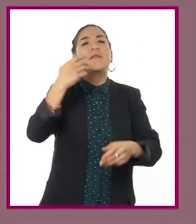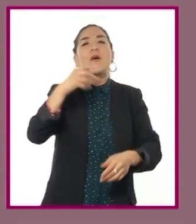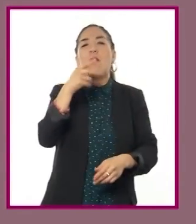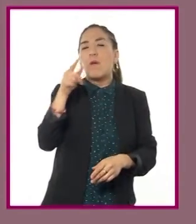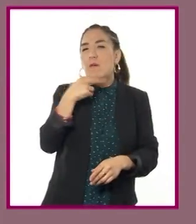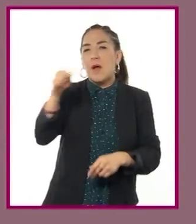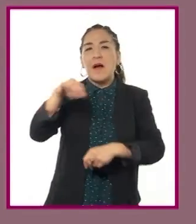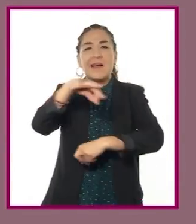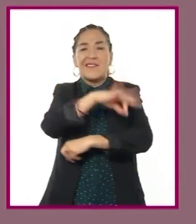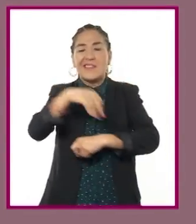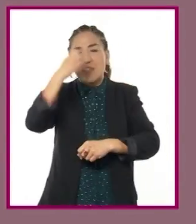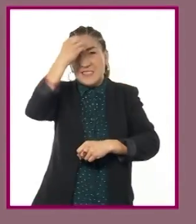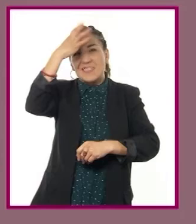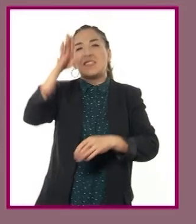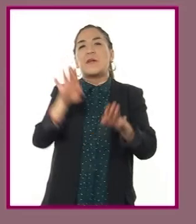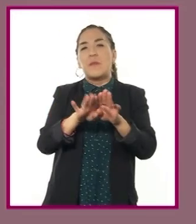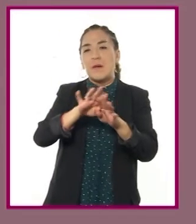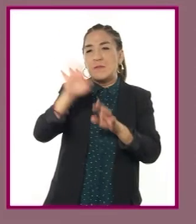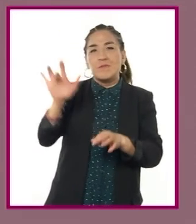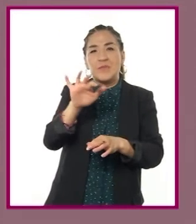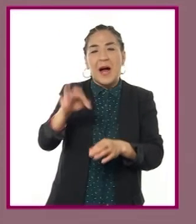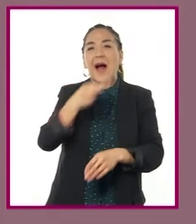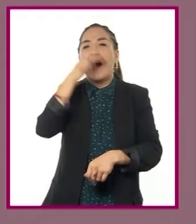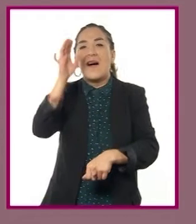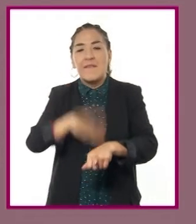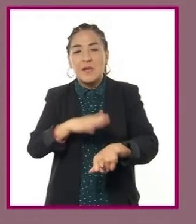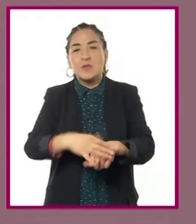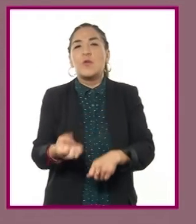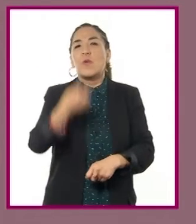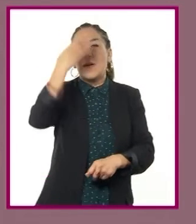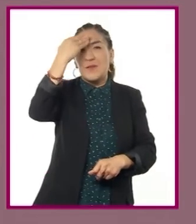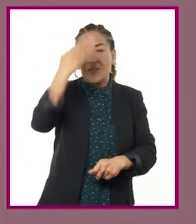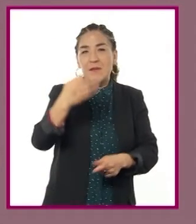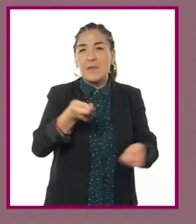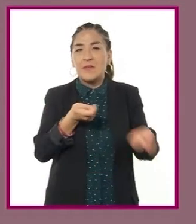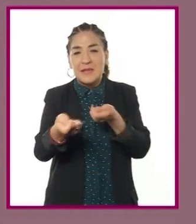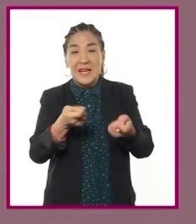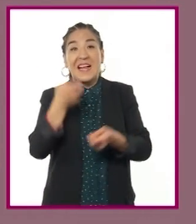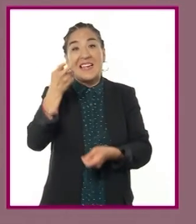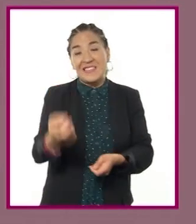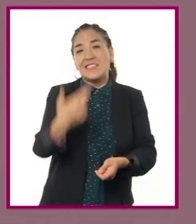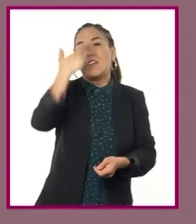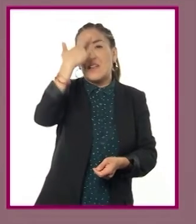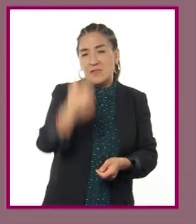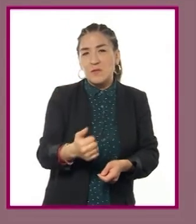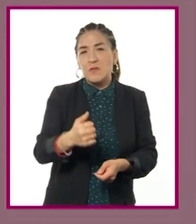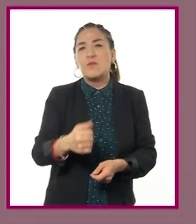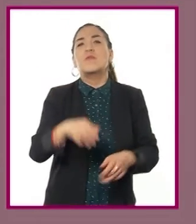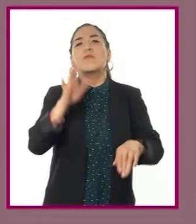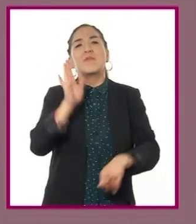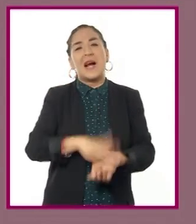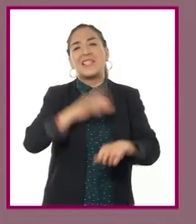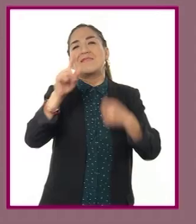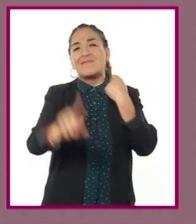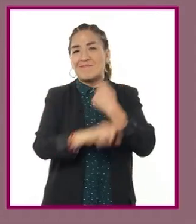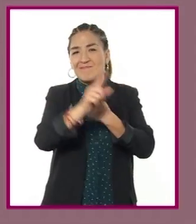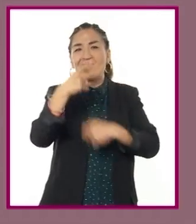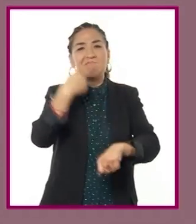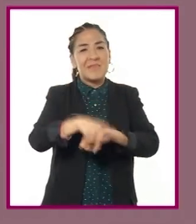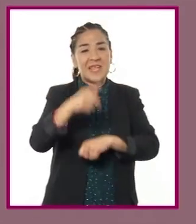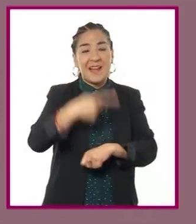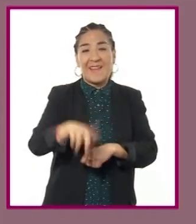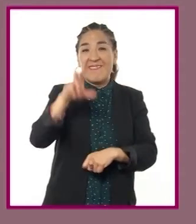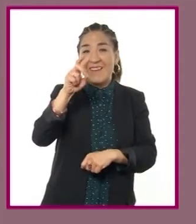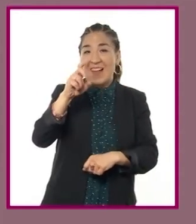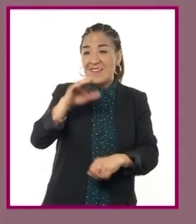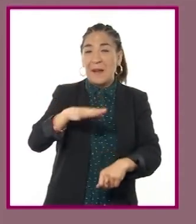que se mantuviera la potencia entre 700 megavatios y 1000 megavatios térmicos. Por este motivo, la potencia descendió al nivel peligroso de 30